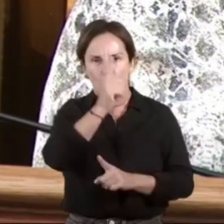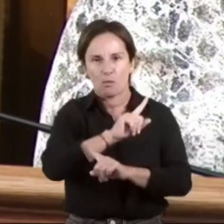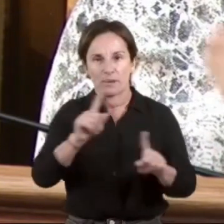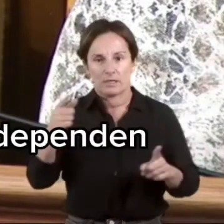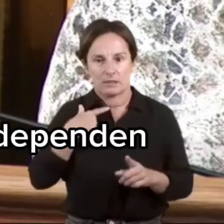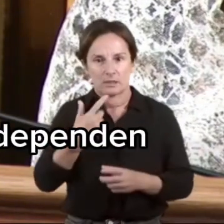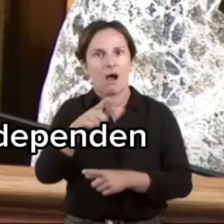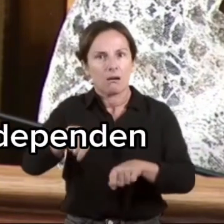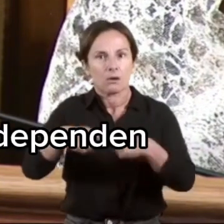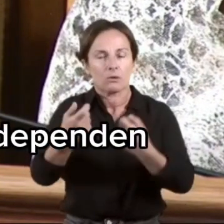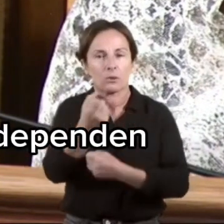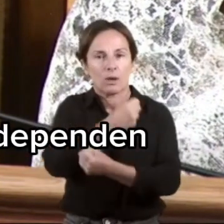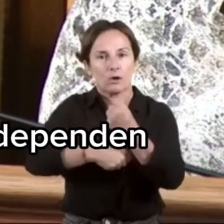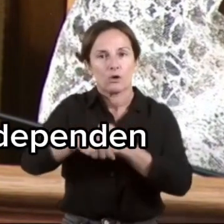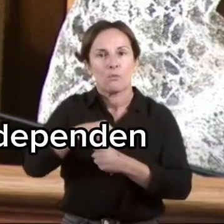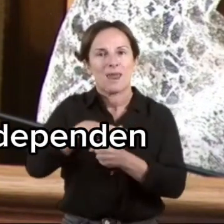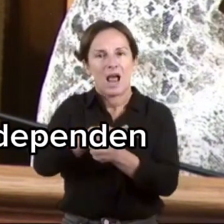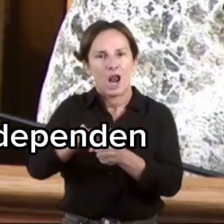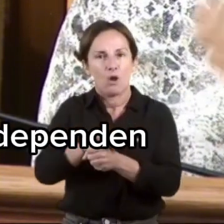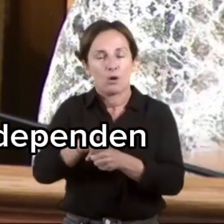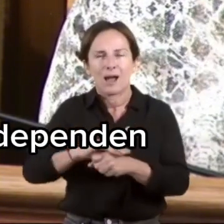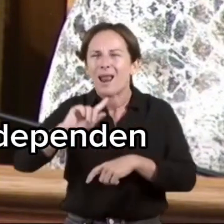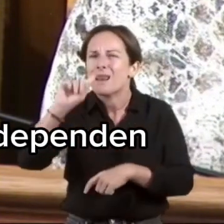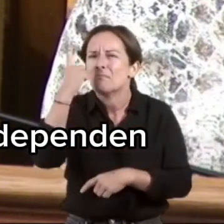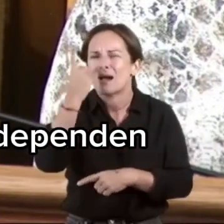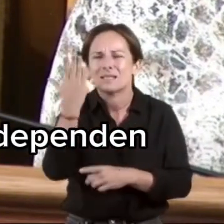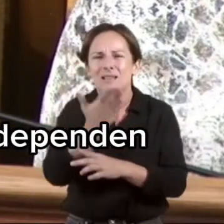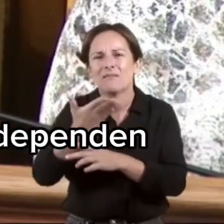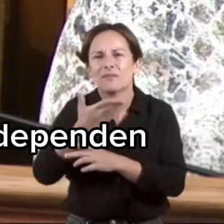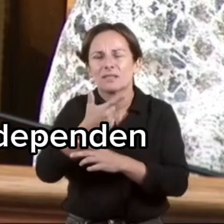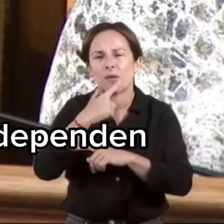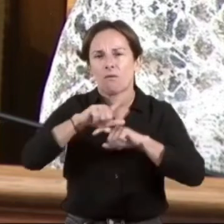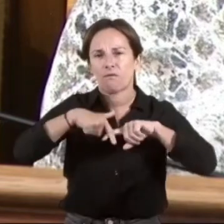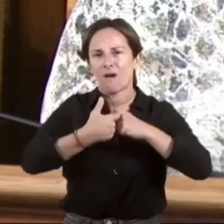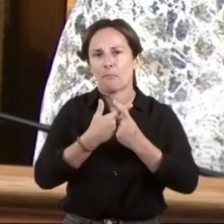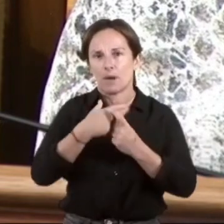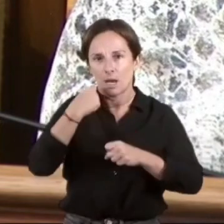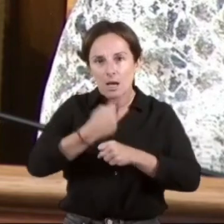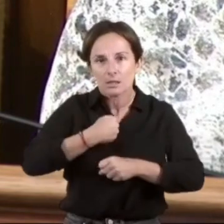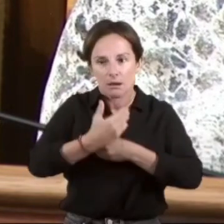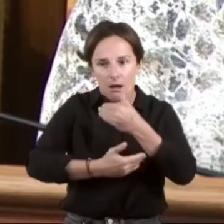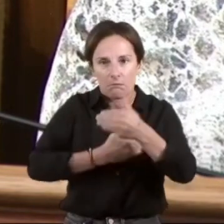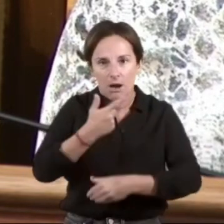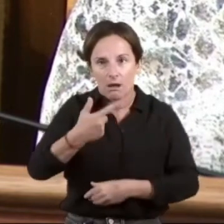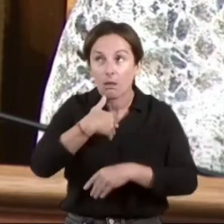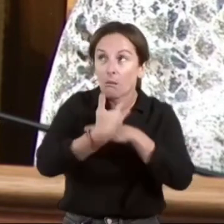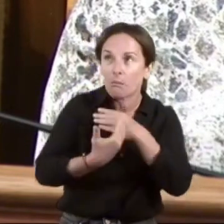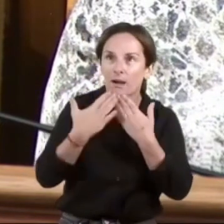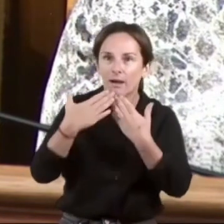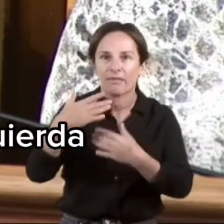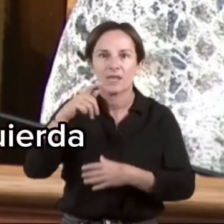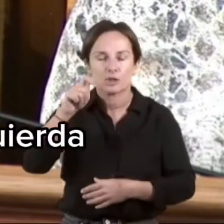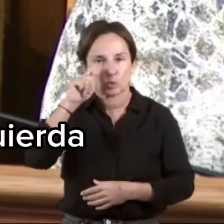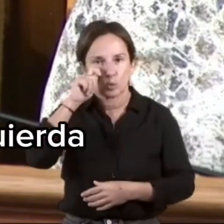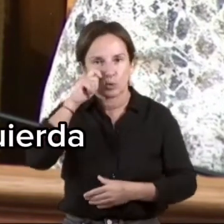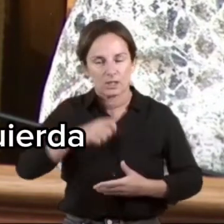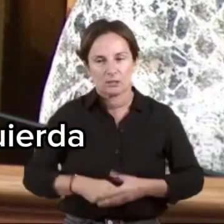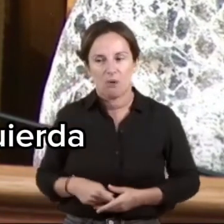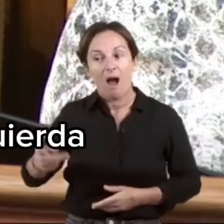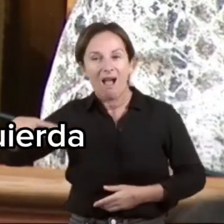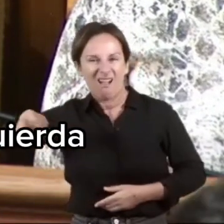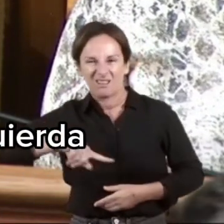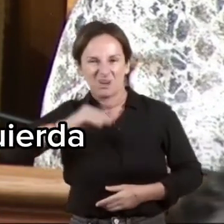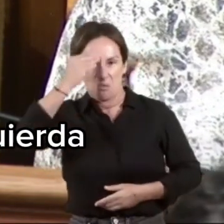local y sobre todo para las familias trabajadoras que dependen del turismo para sobrevivir es